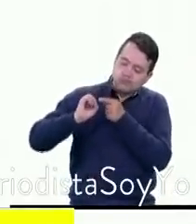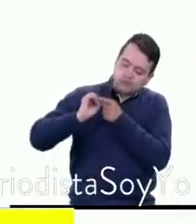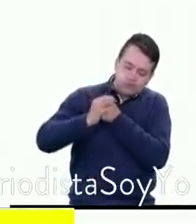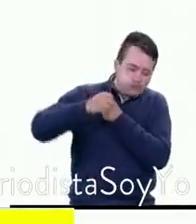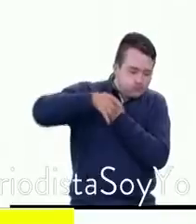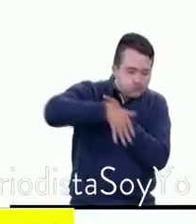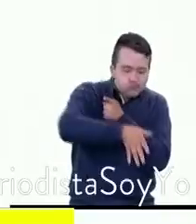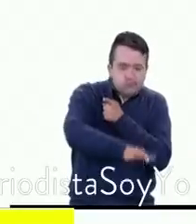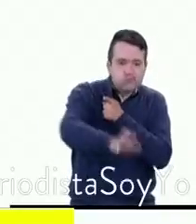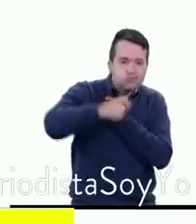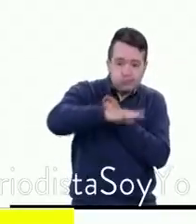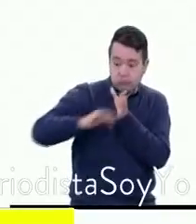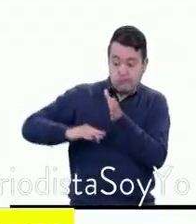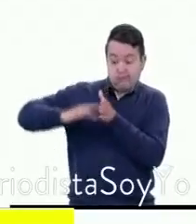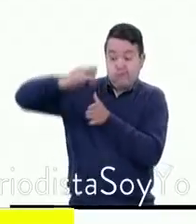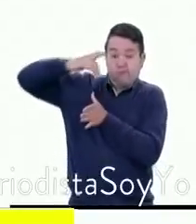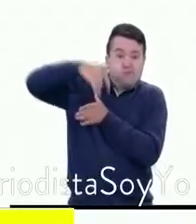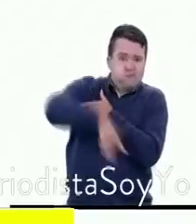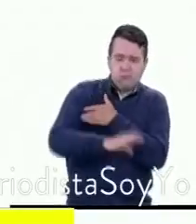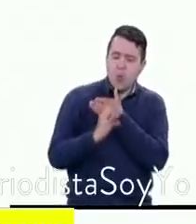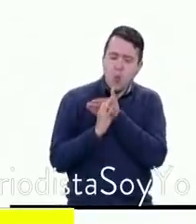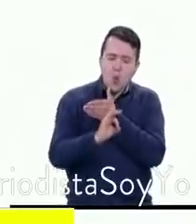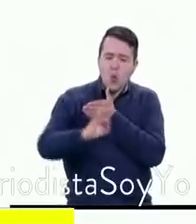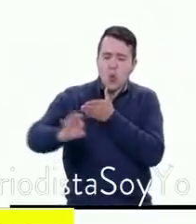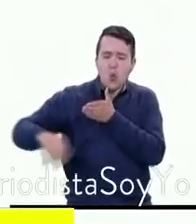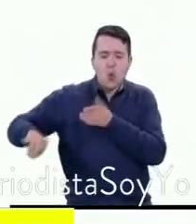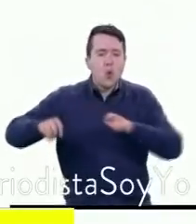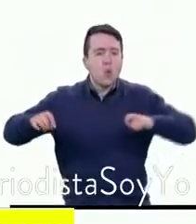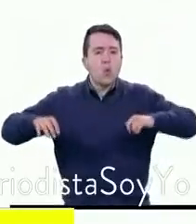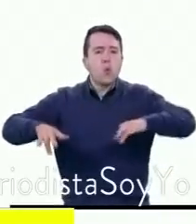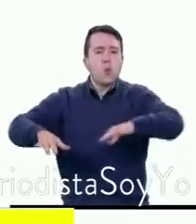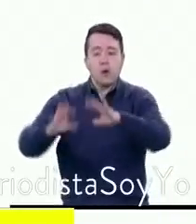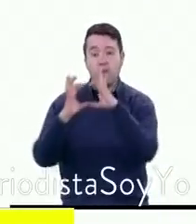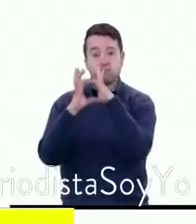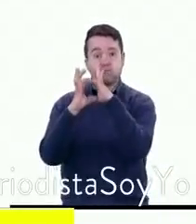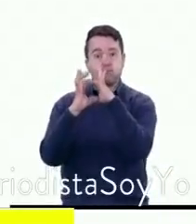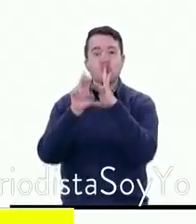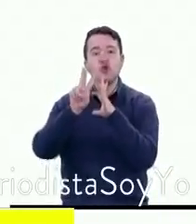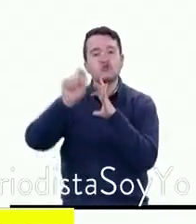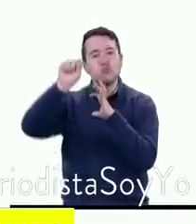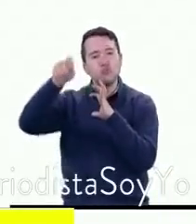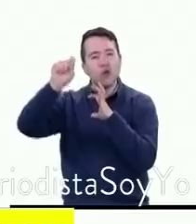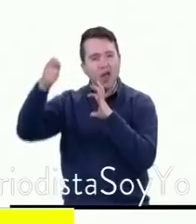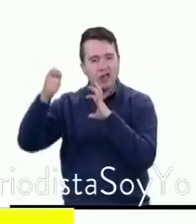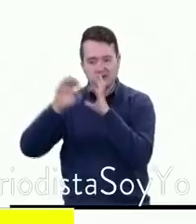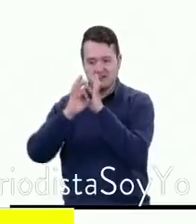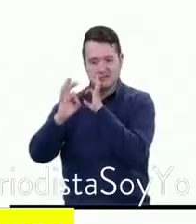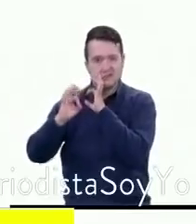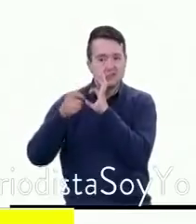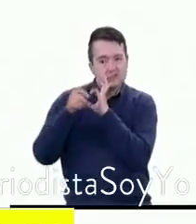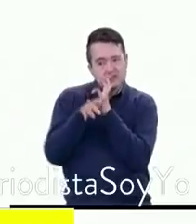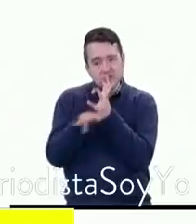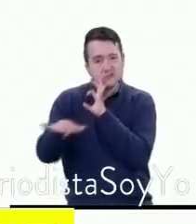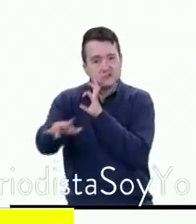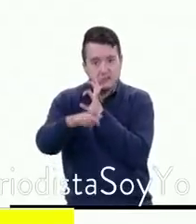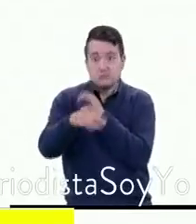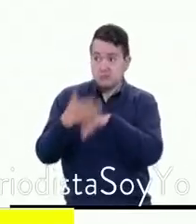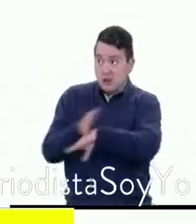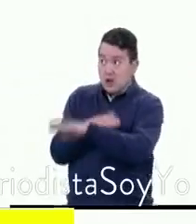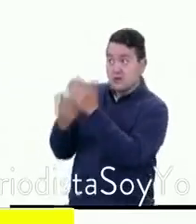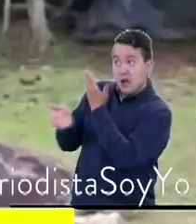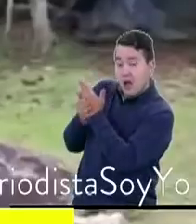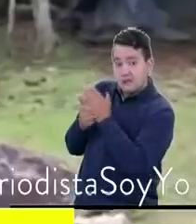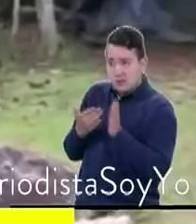ven perfectamente la válvula de 2 pulgadas. Eso fue lo que nos requirieron desde inspección y planeación el